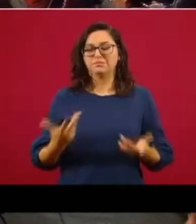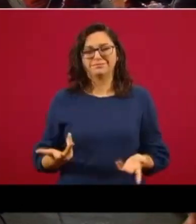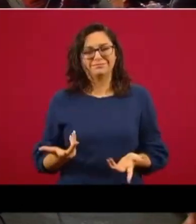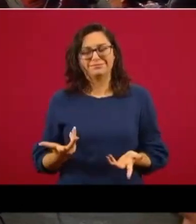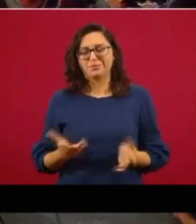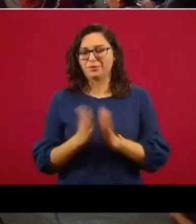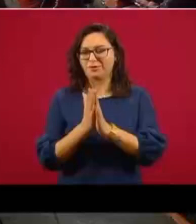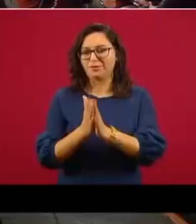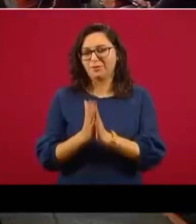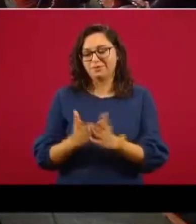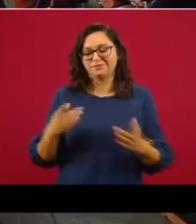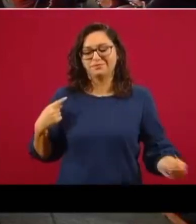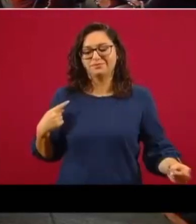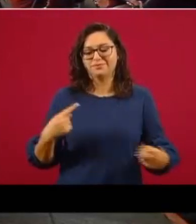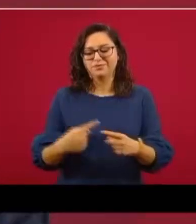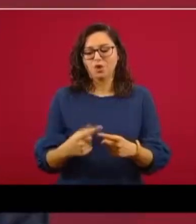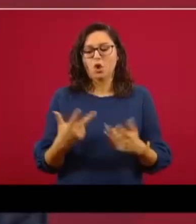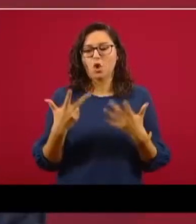En